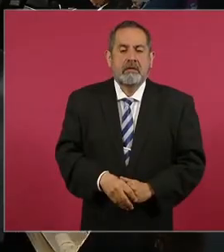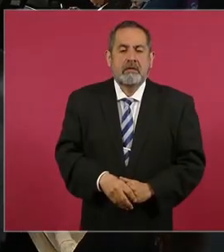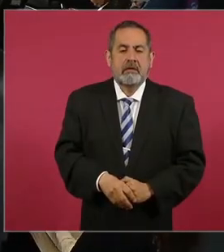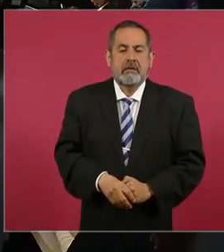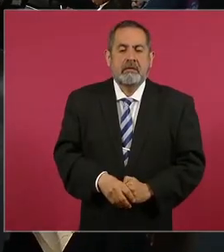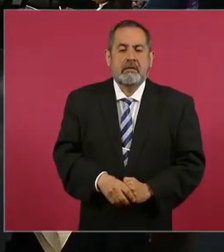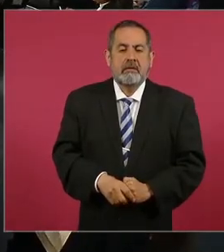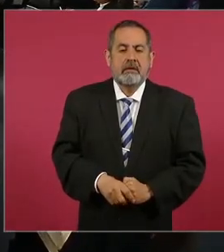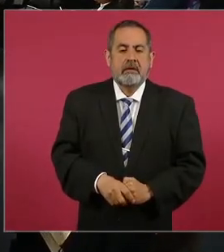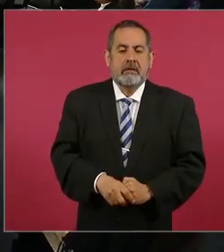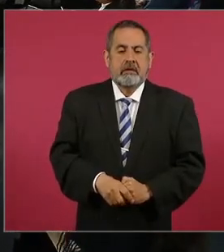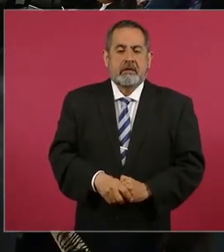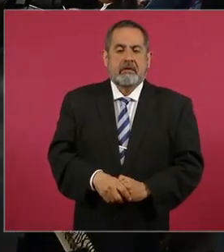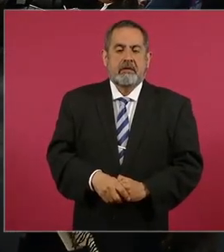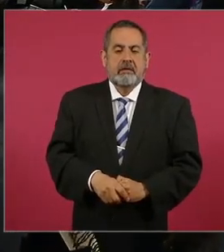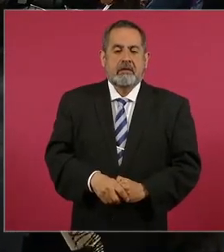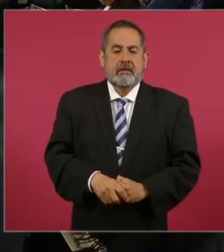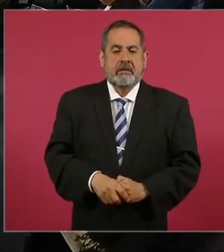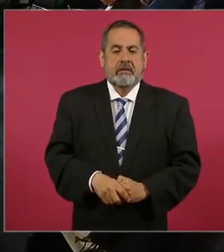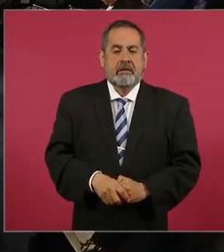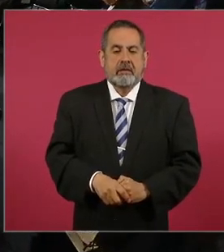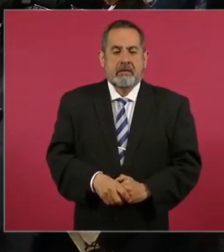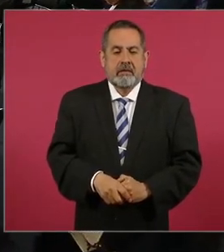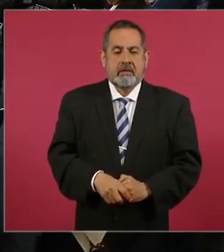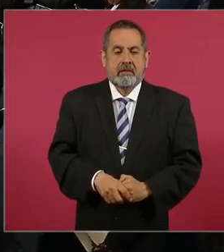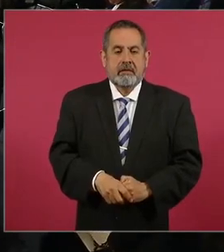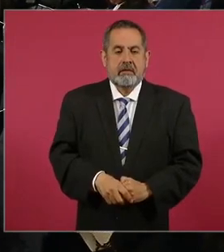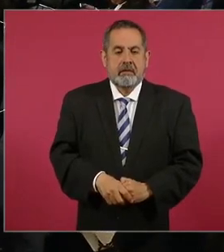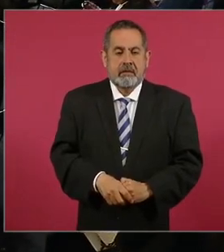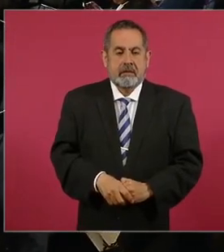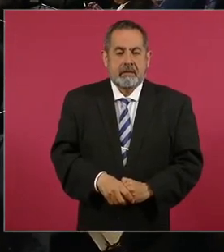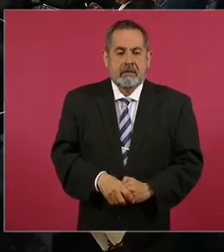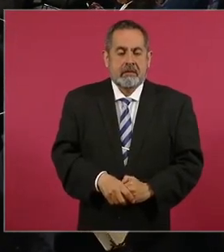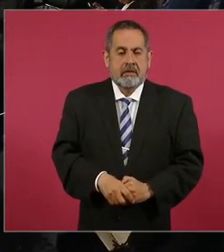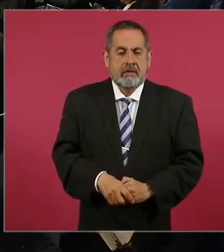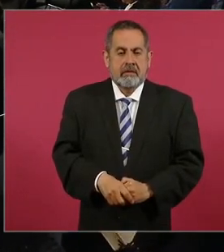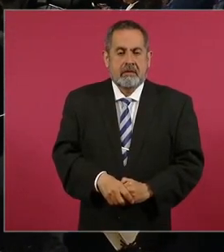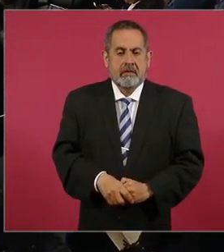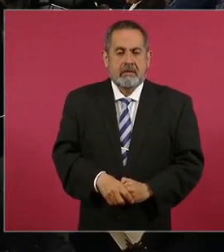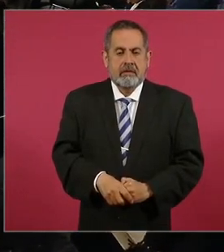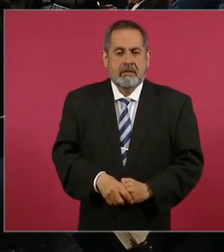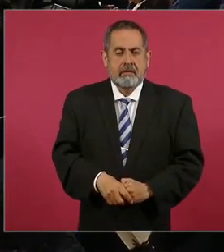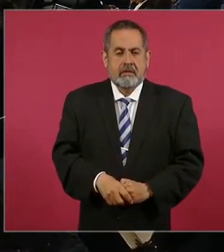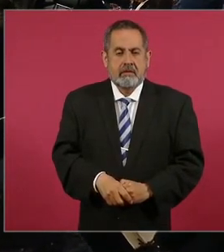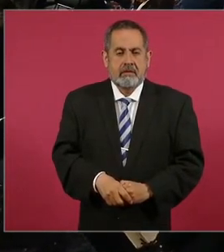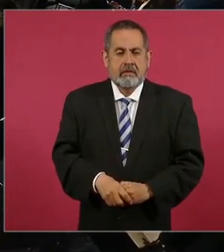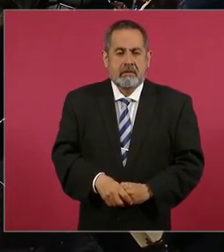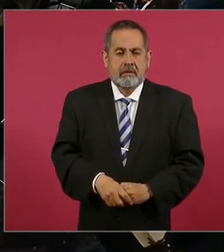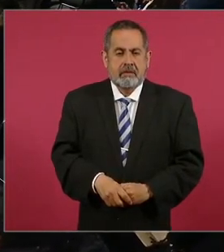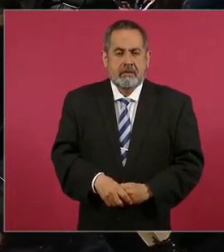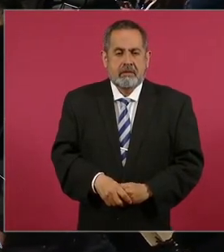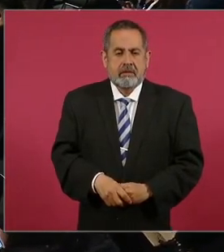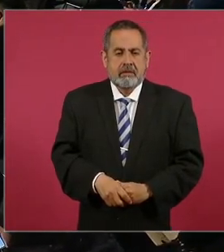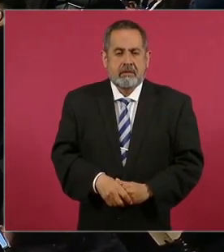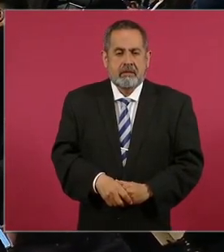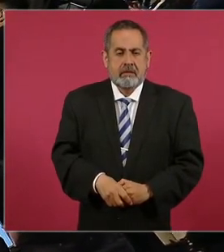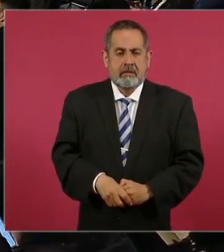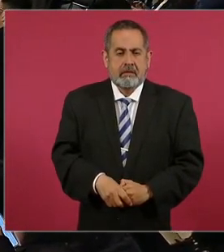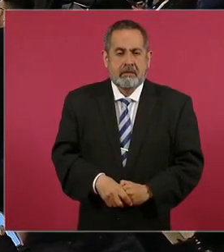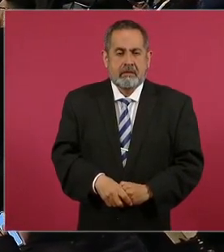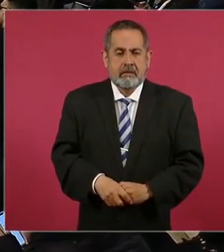Caso de Puebla, de dos periodistas que ayer cumplieron 10 meses de que las